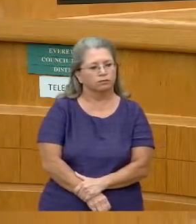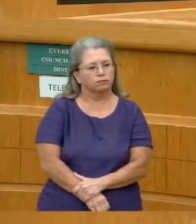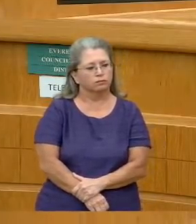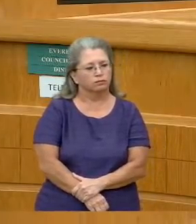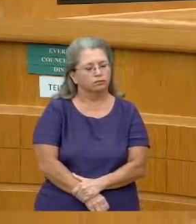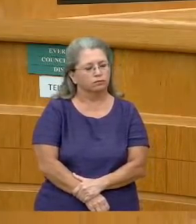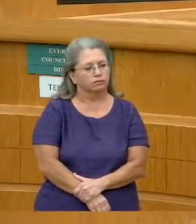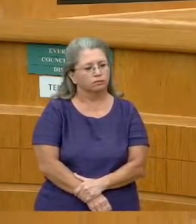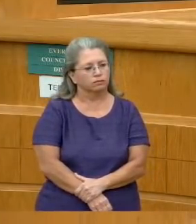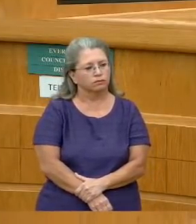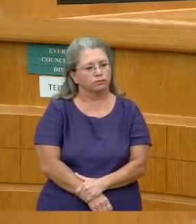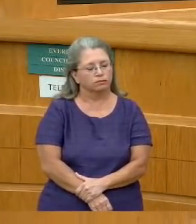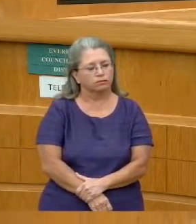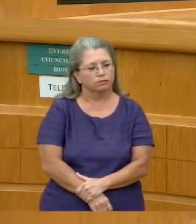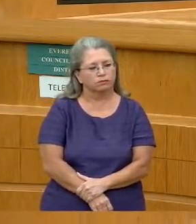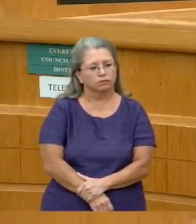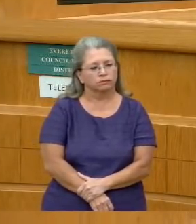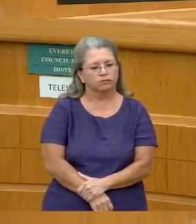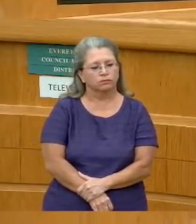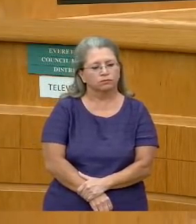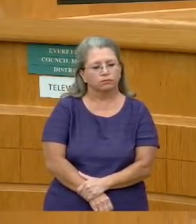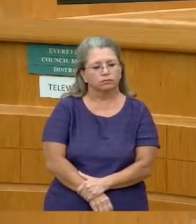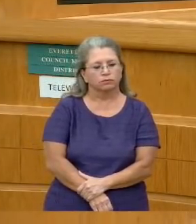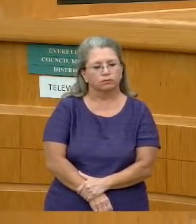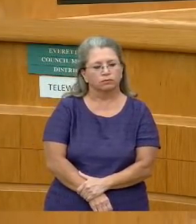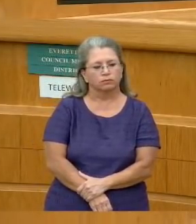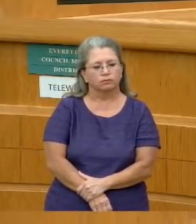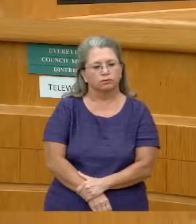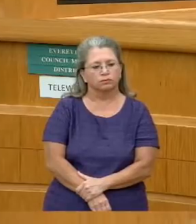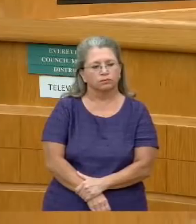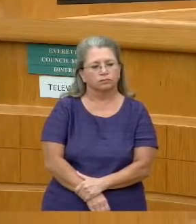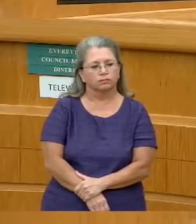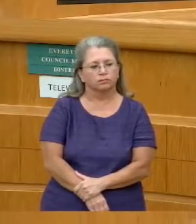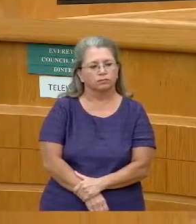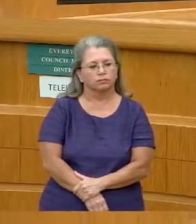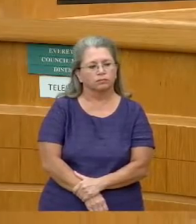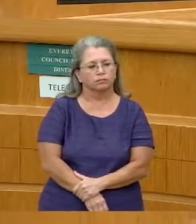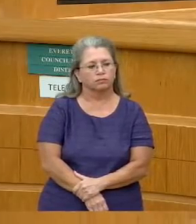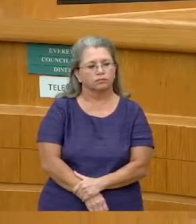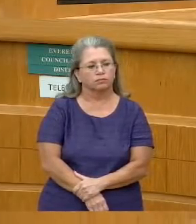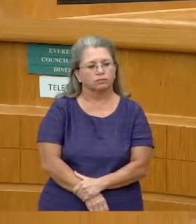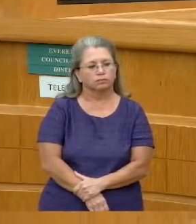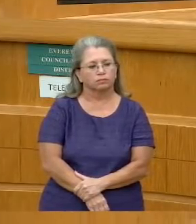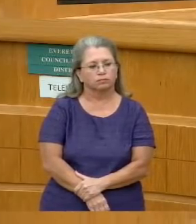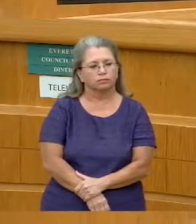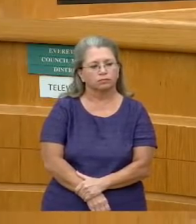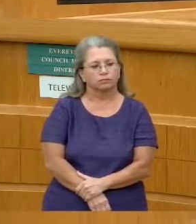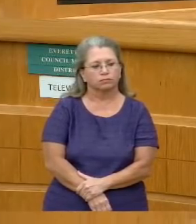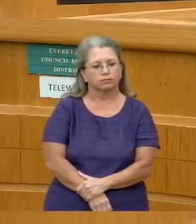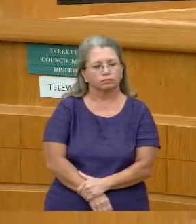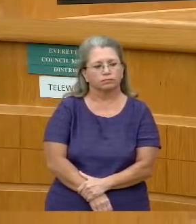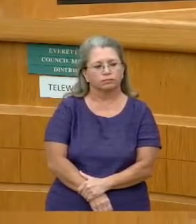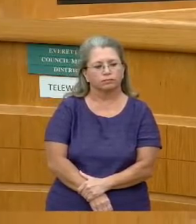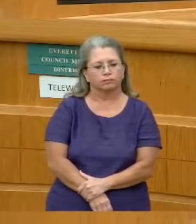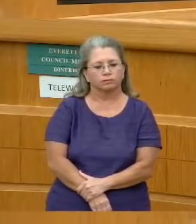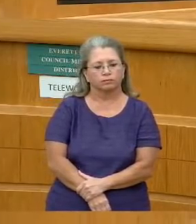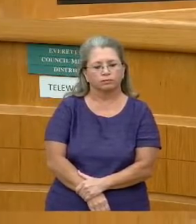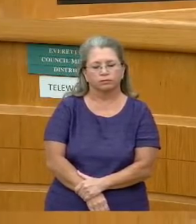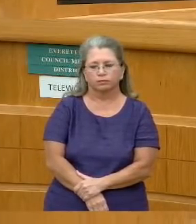814-8305. Así como los centros Physicians Premier y Christus Prompt Urgent Care en cualquiera de sus locaciones.